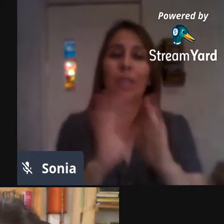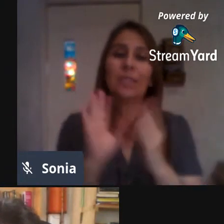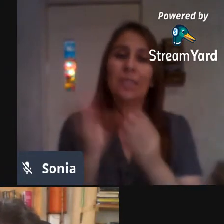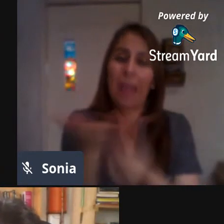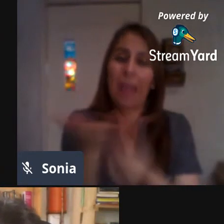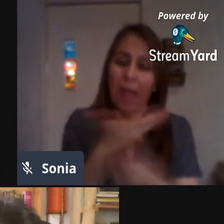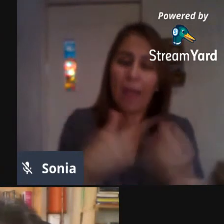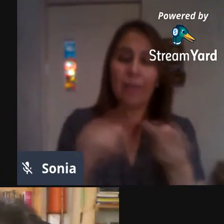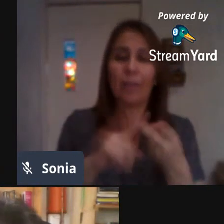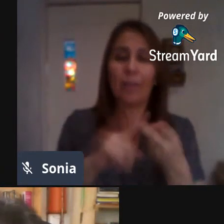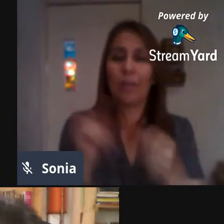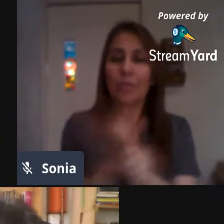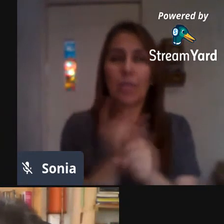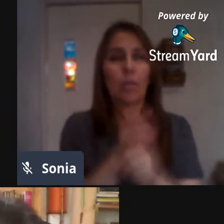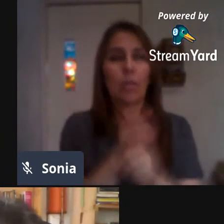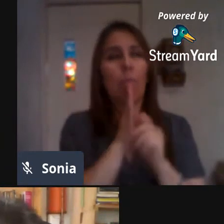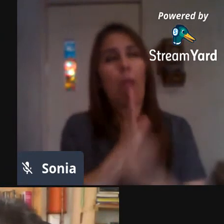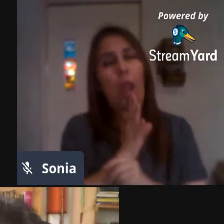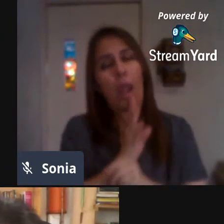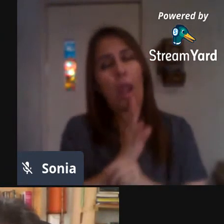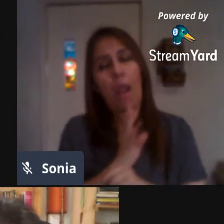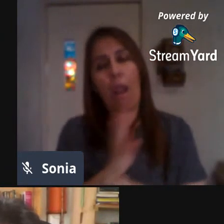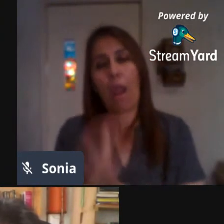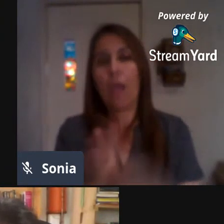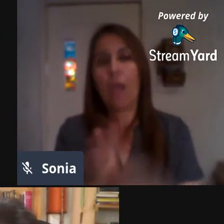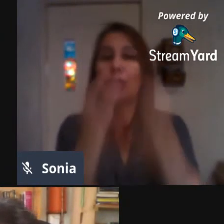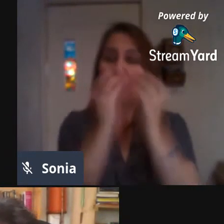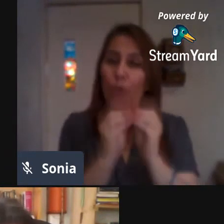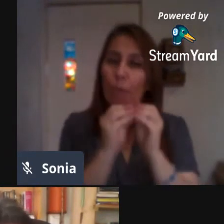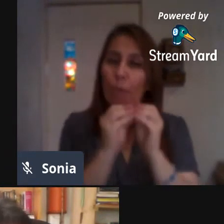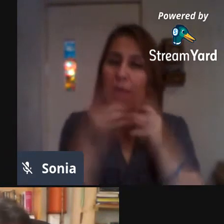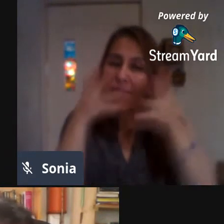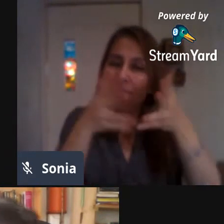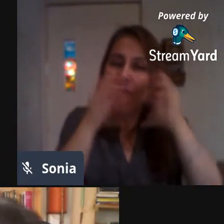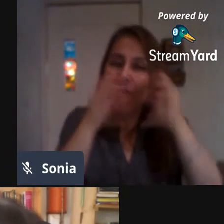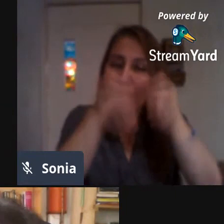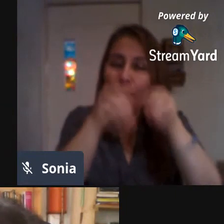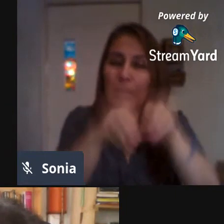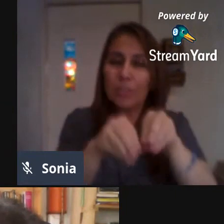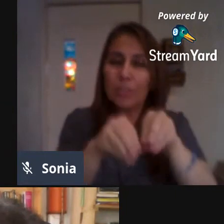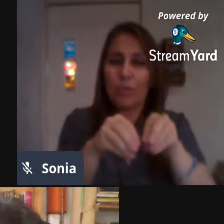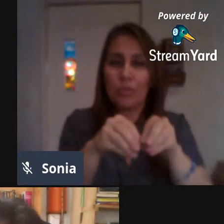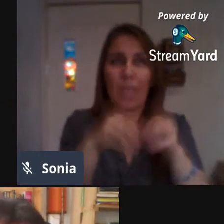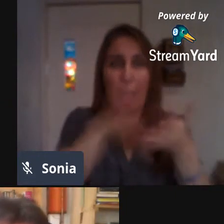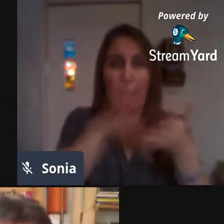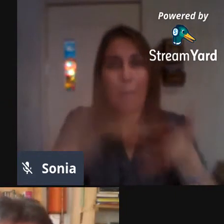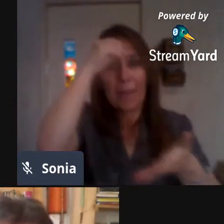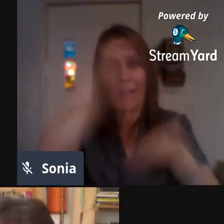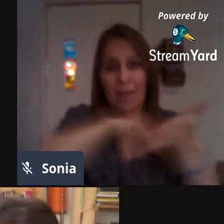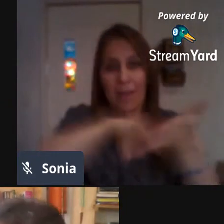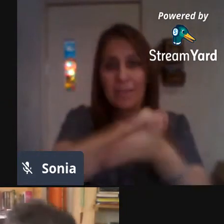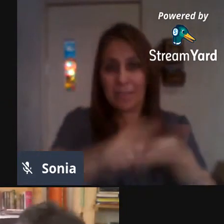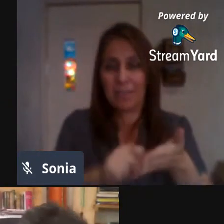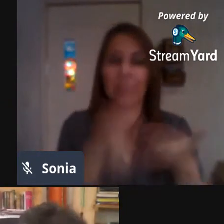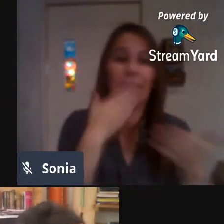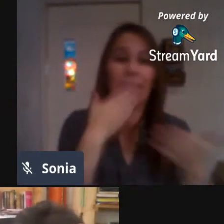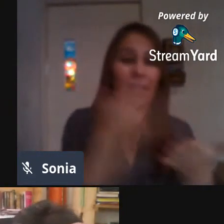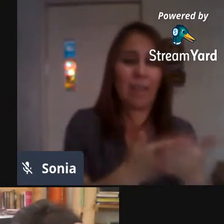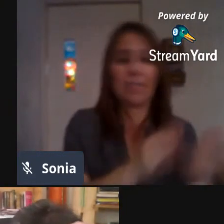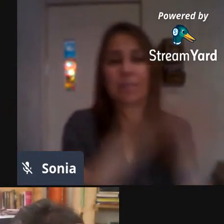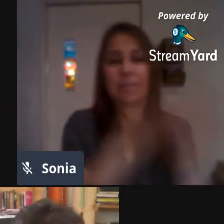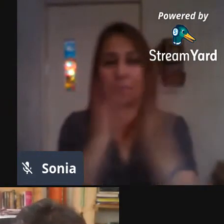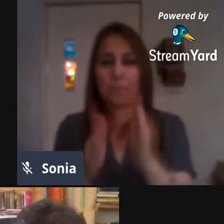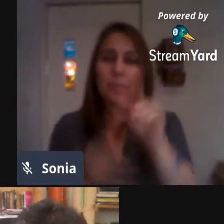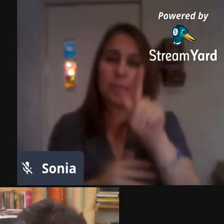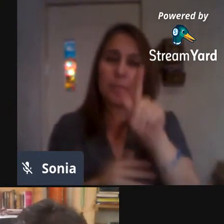llegar a ellos y otras formas de alfabetización muchas gracias giovanni por contar nos vamos con fer cuéntanos feliz tú que has